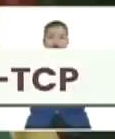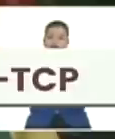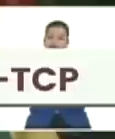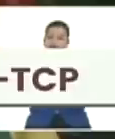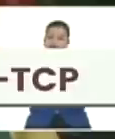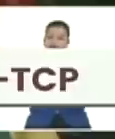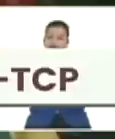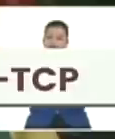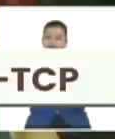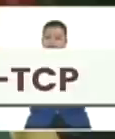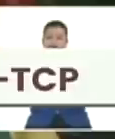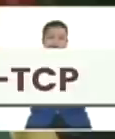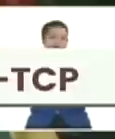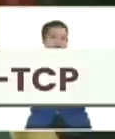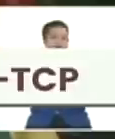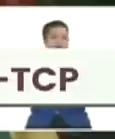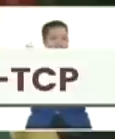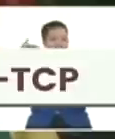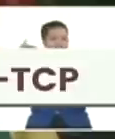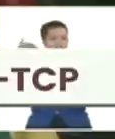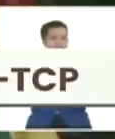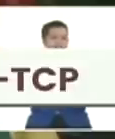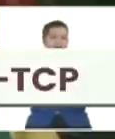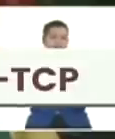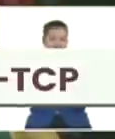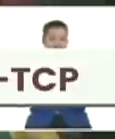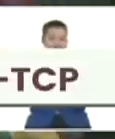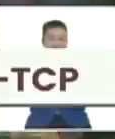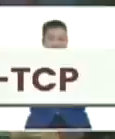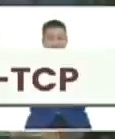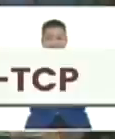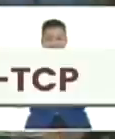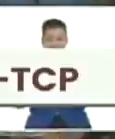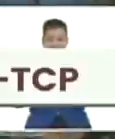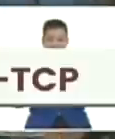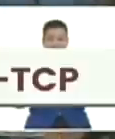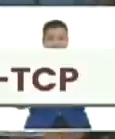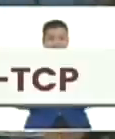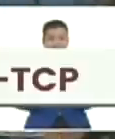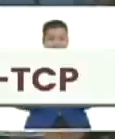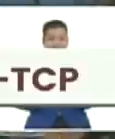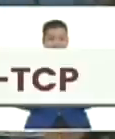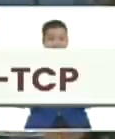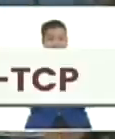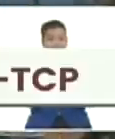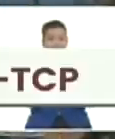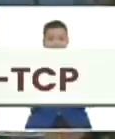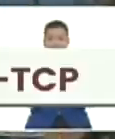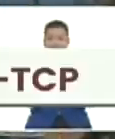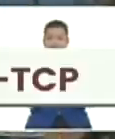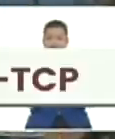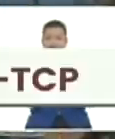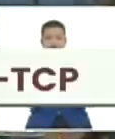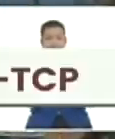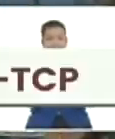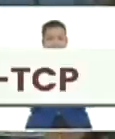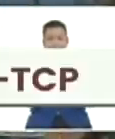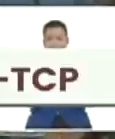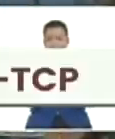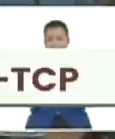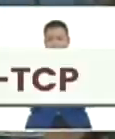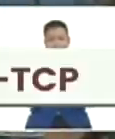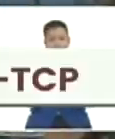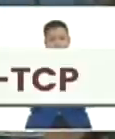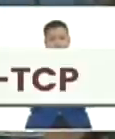Sucre derrotaron a los ejércitos españoles, abriendo el camino de la liberación de Quito y sus provincias y a